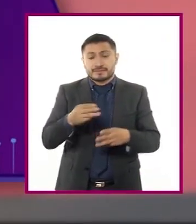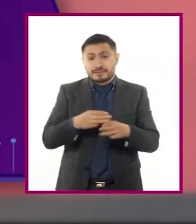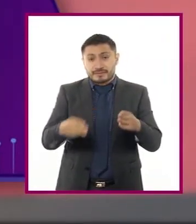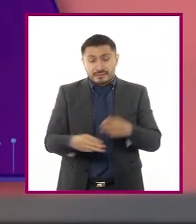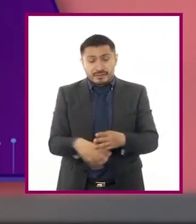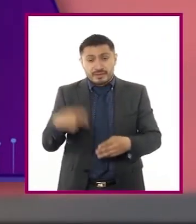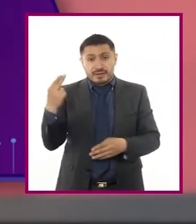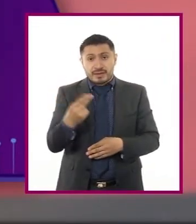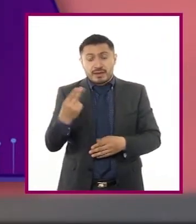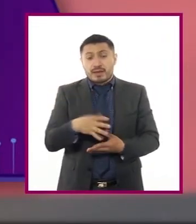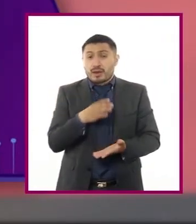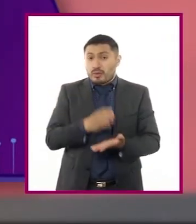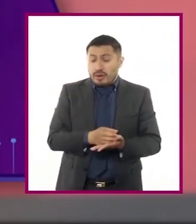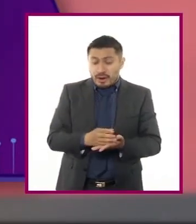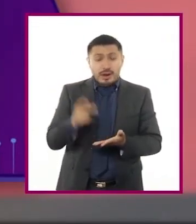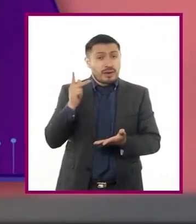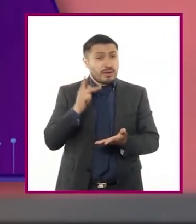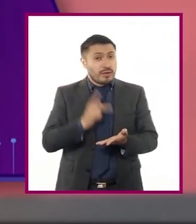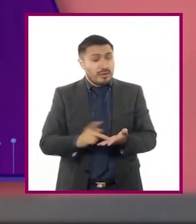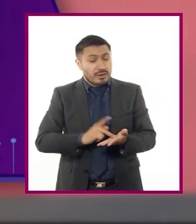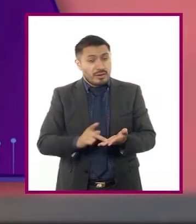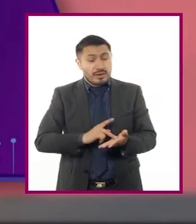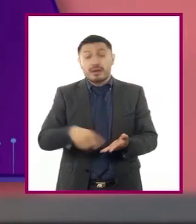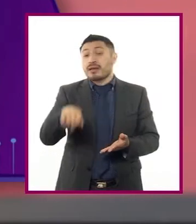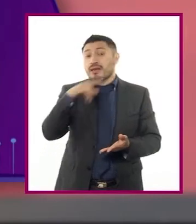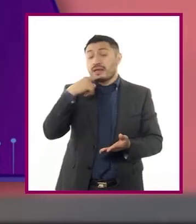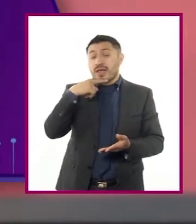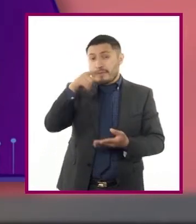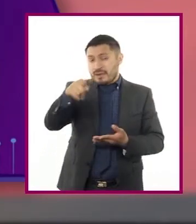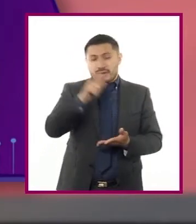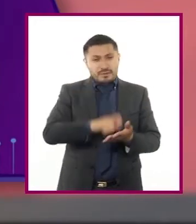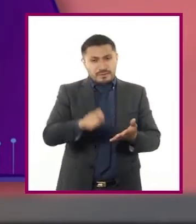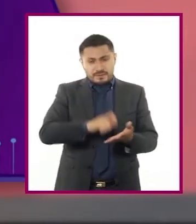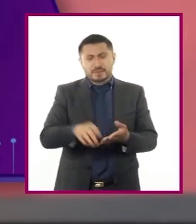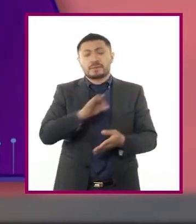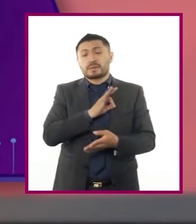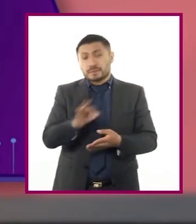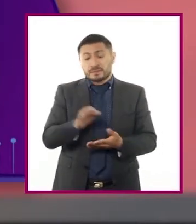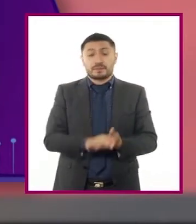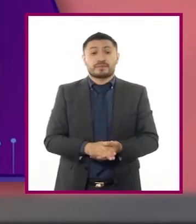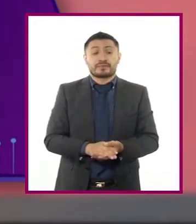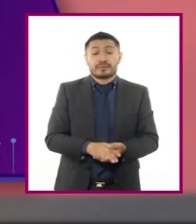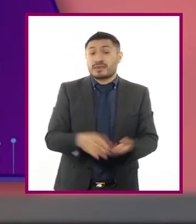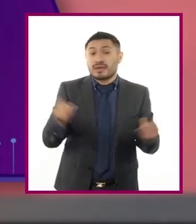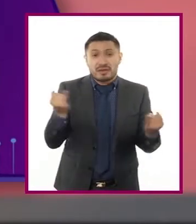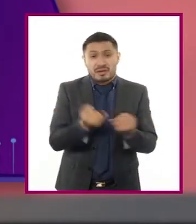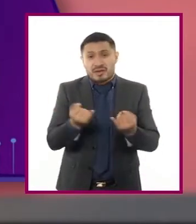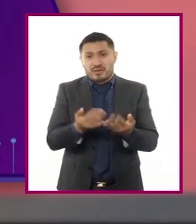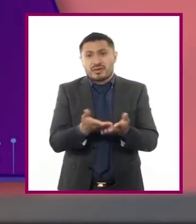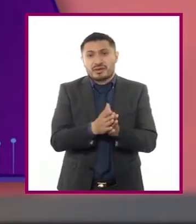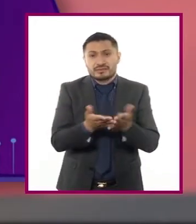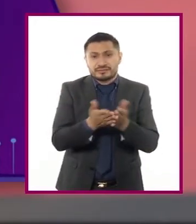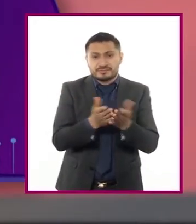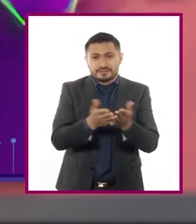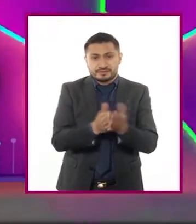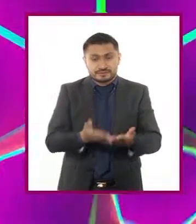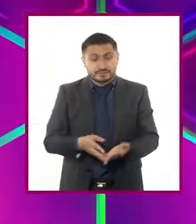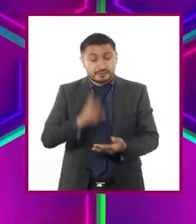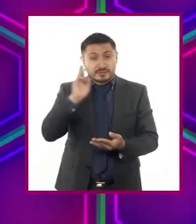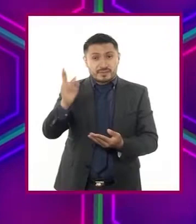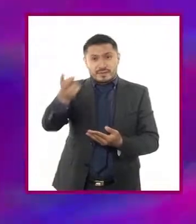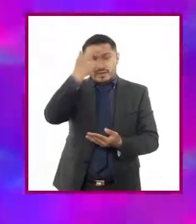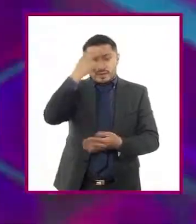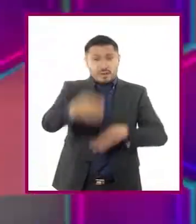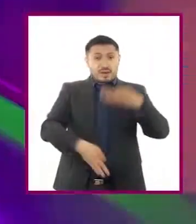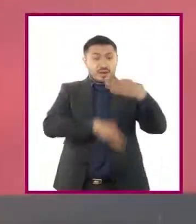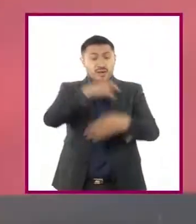cuaderno y lápiz o bolígrafo para que puedan tomar notas. También podría ayudarles tener a la mano su libro de texto. Recuerden que